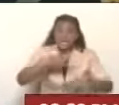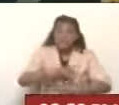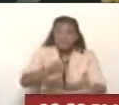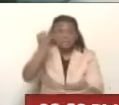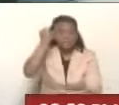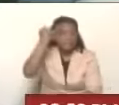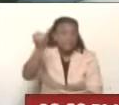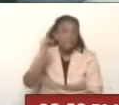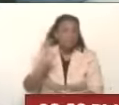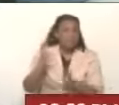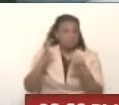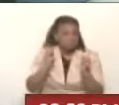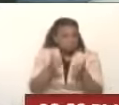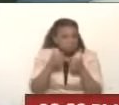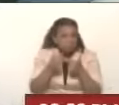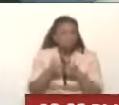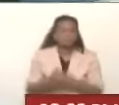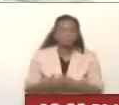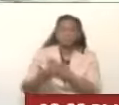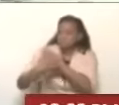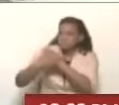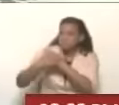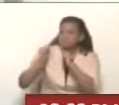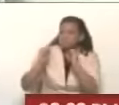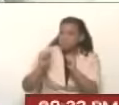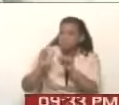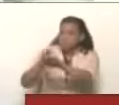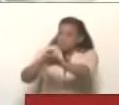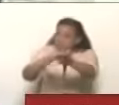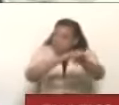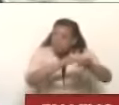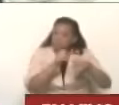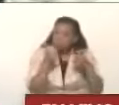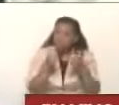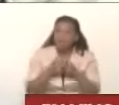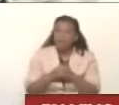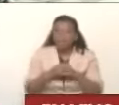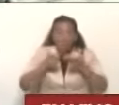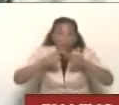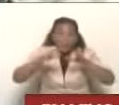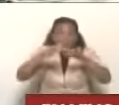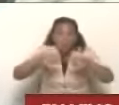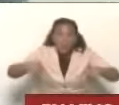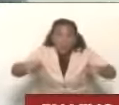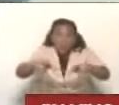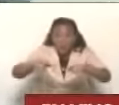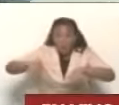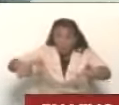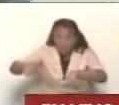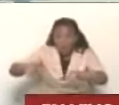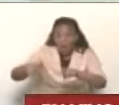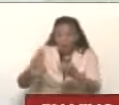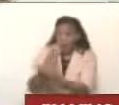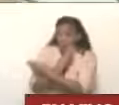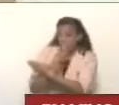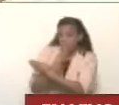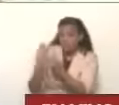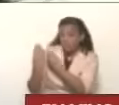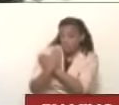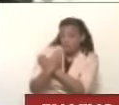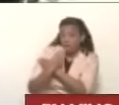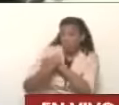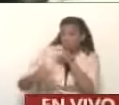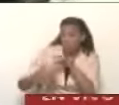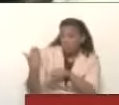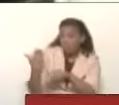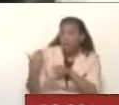María, Francisca, Maritza, Diosandra. Y hay que multiplicar estos salones de autocuidado, que ya tenemos el modelo,